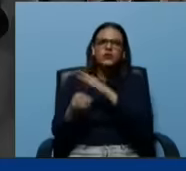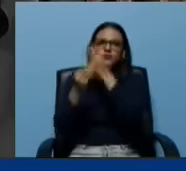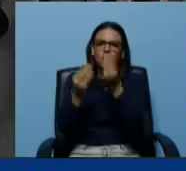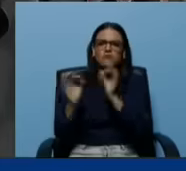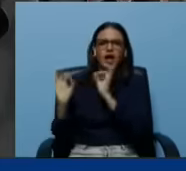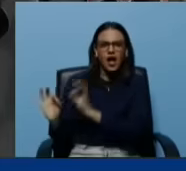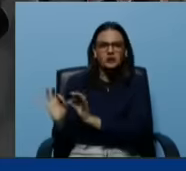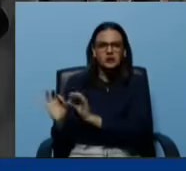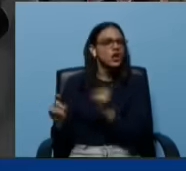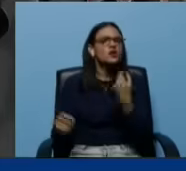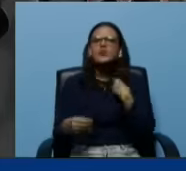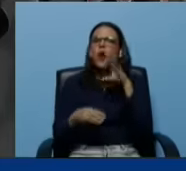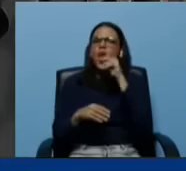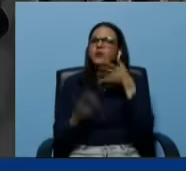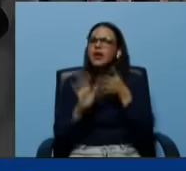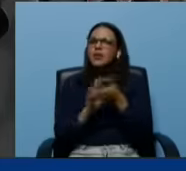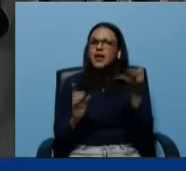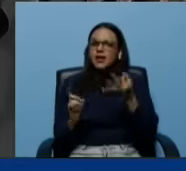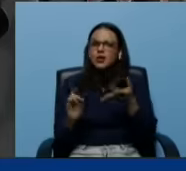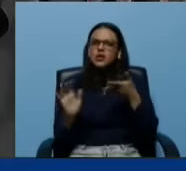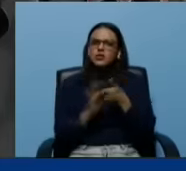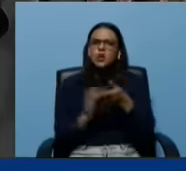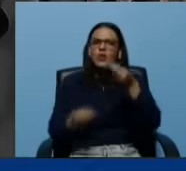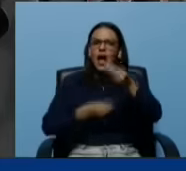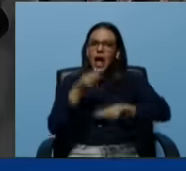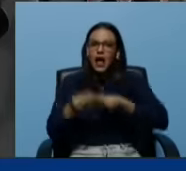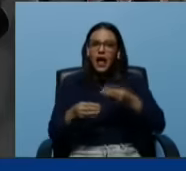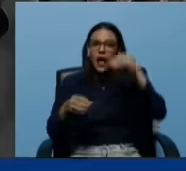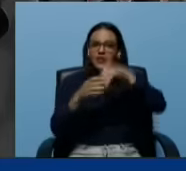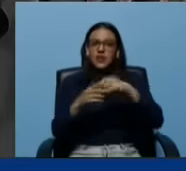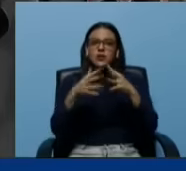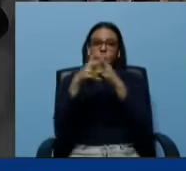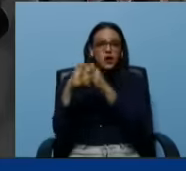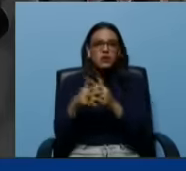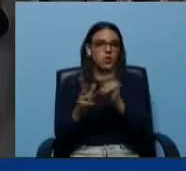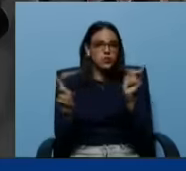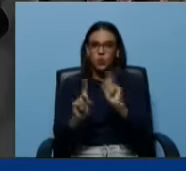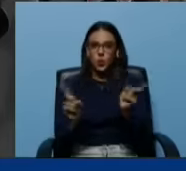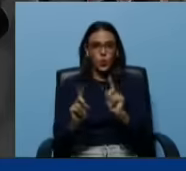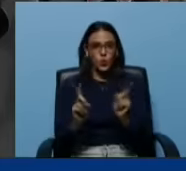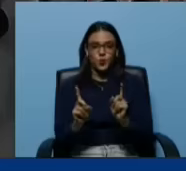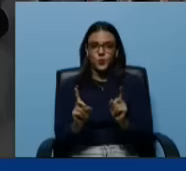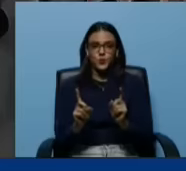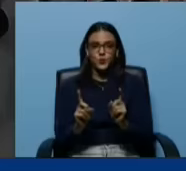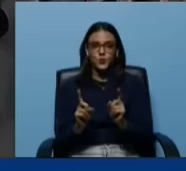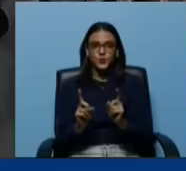Y no estoy hablando nada más de lo que sucede dentro de Estados Unidos de América,